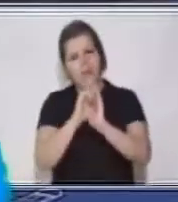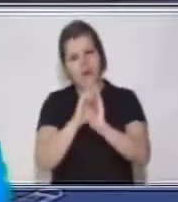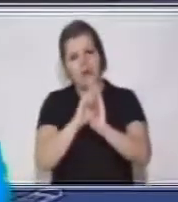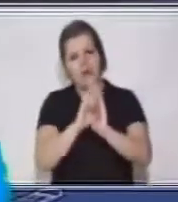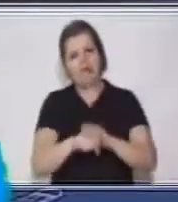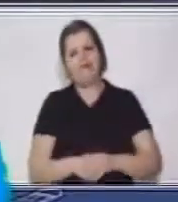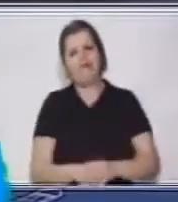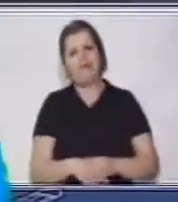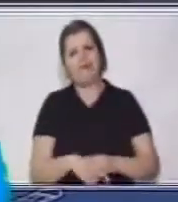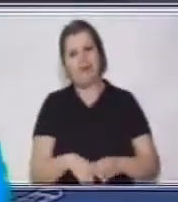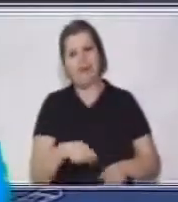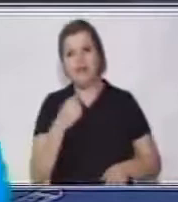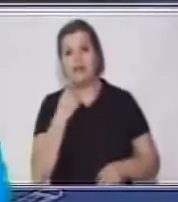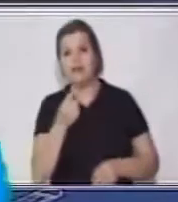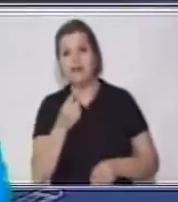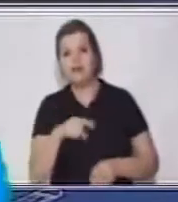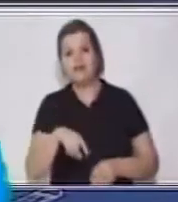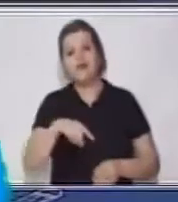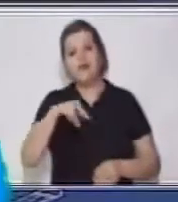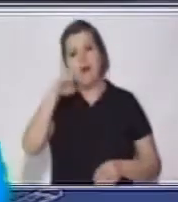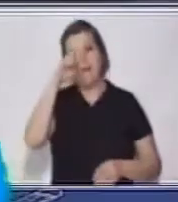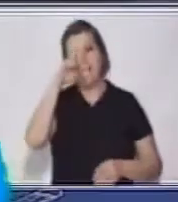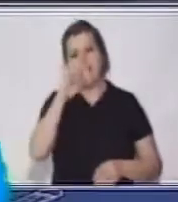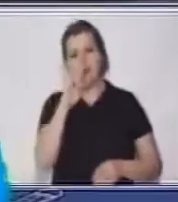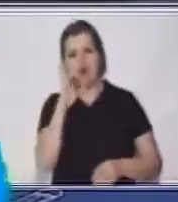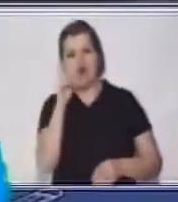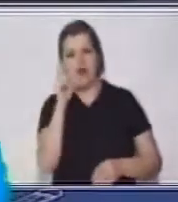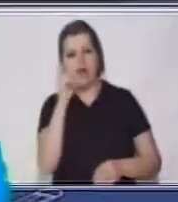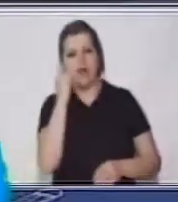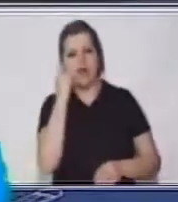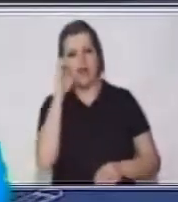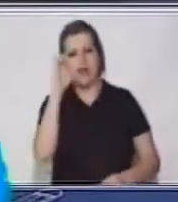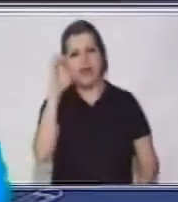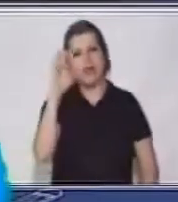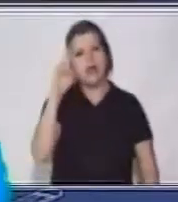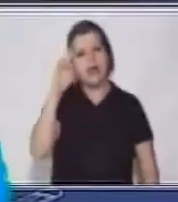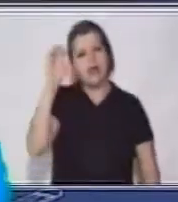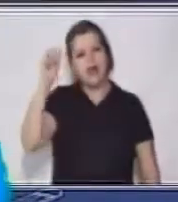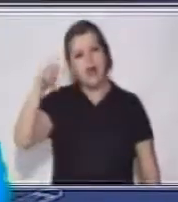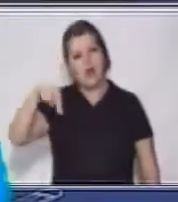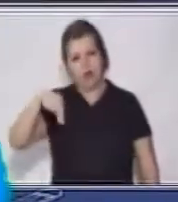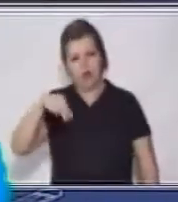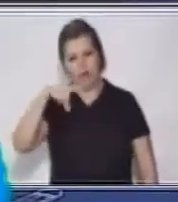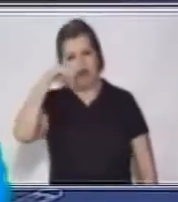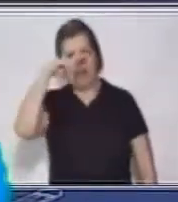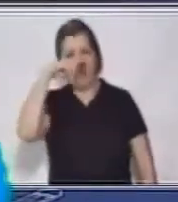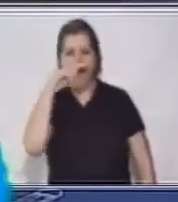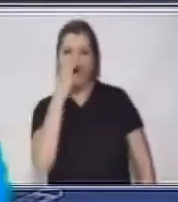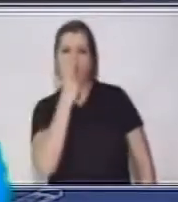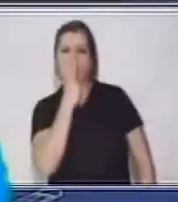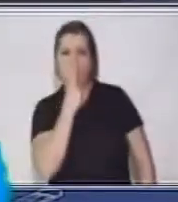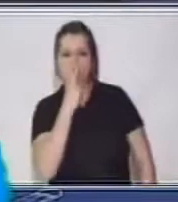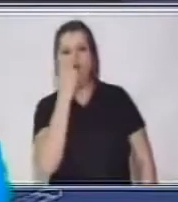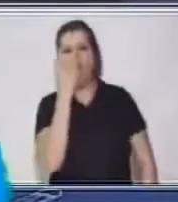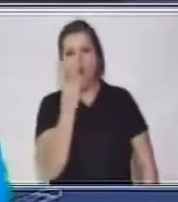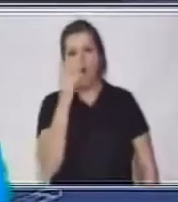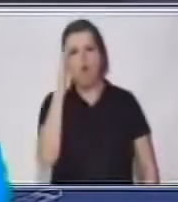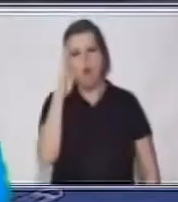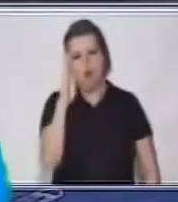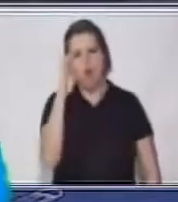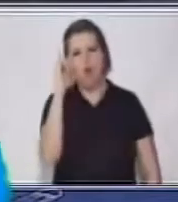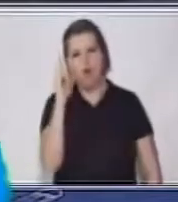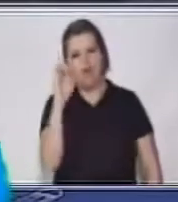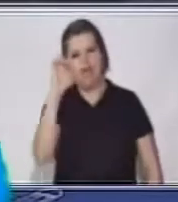nosotros lo posicionamos en la forma y ejemplo, hubieron muchos exámenes. Esa palabra es